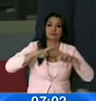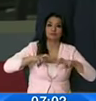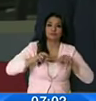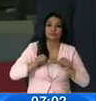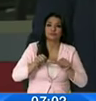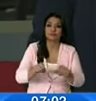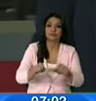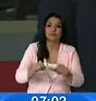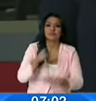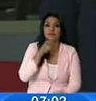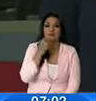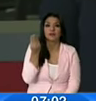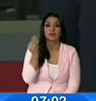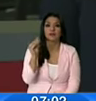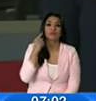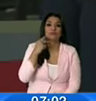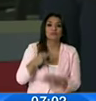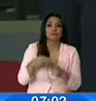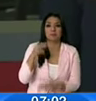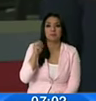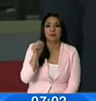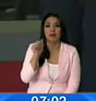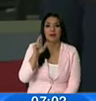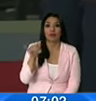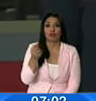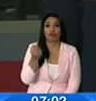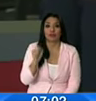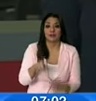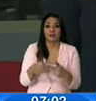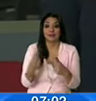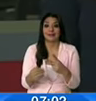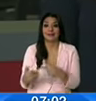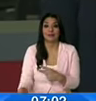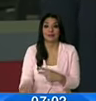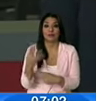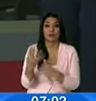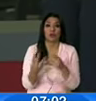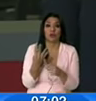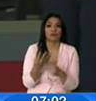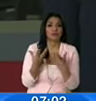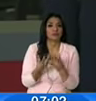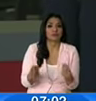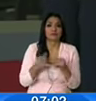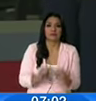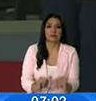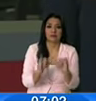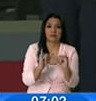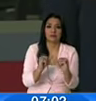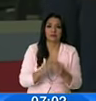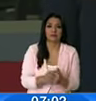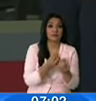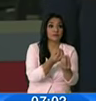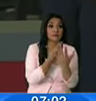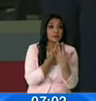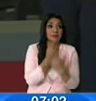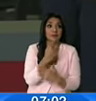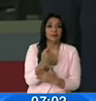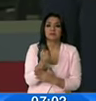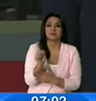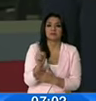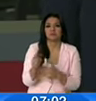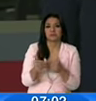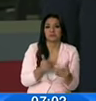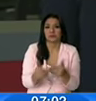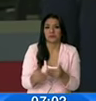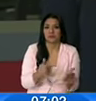de la desaparición de la joven María José Ponce y su hija Sofía, de 4 años. Pese a información que circula en redes sociales, su familia